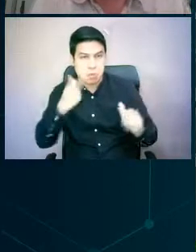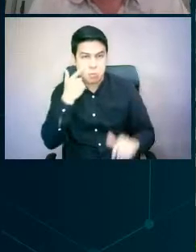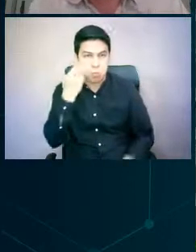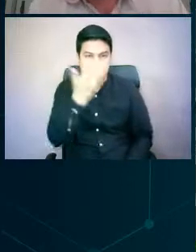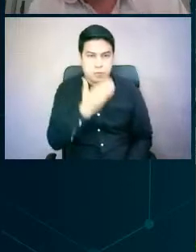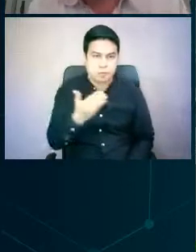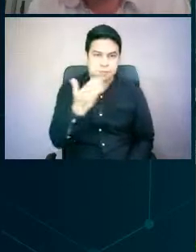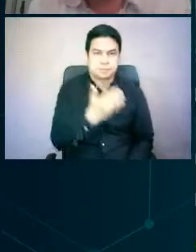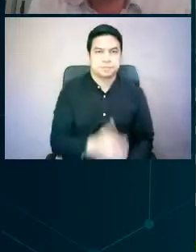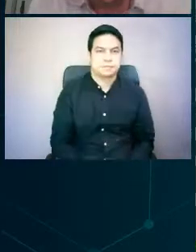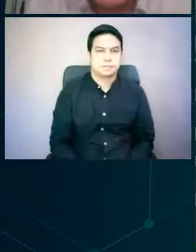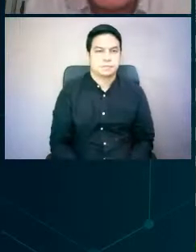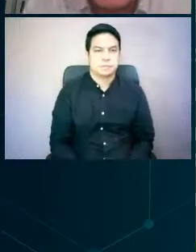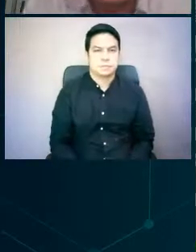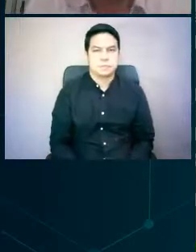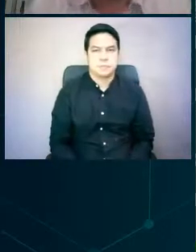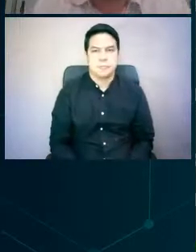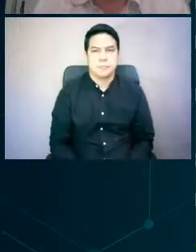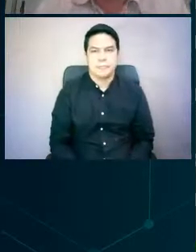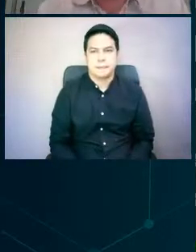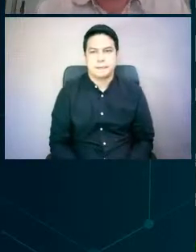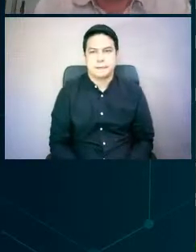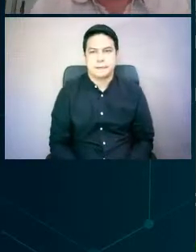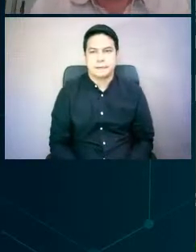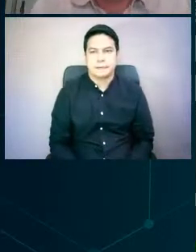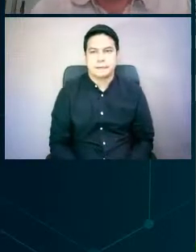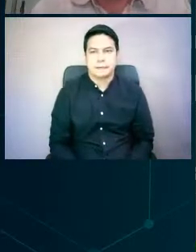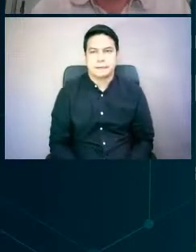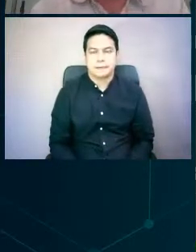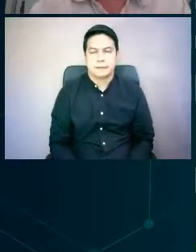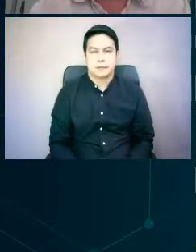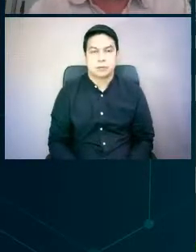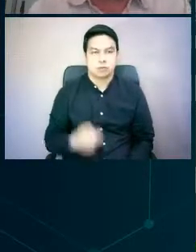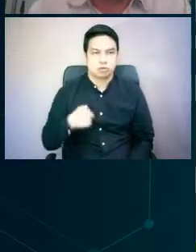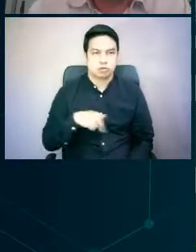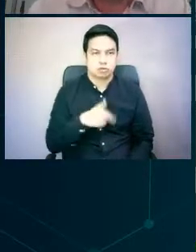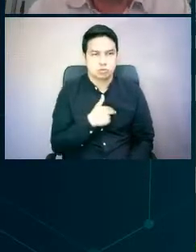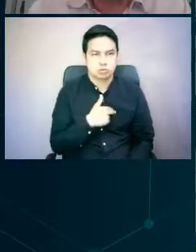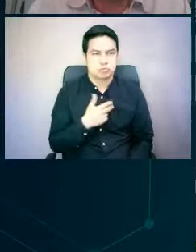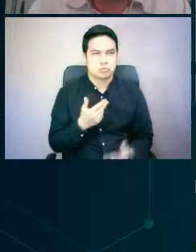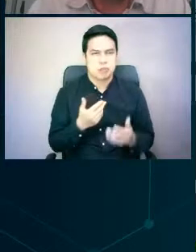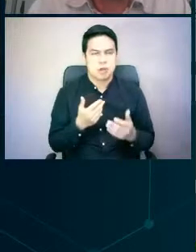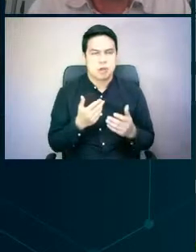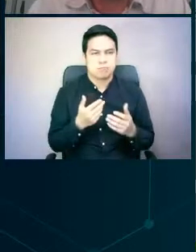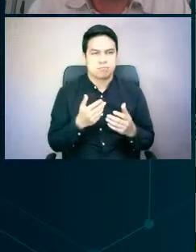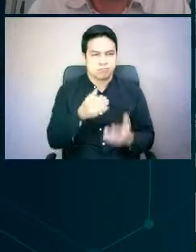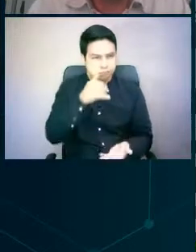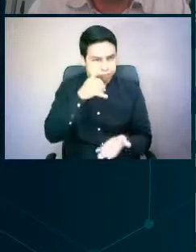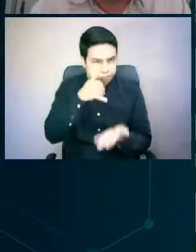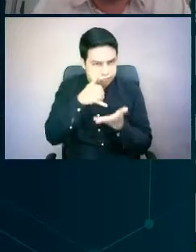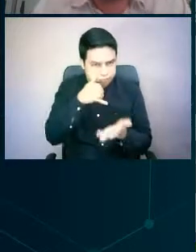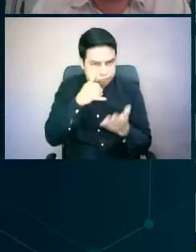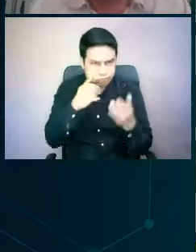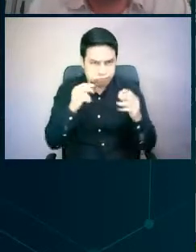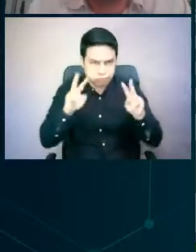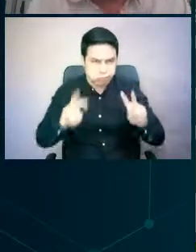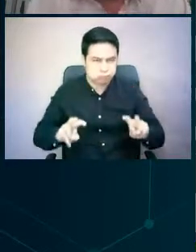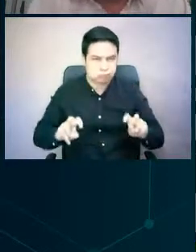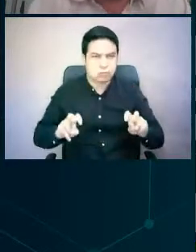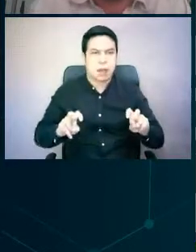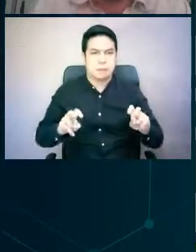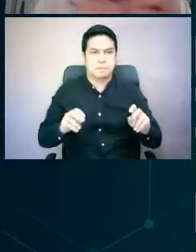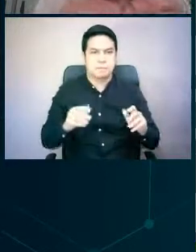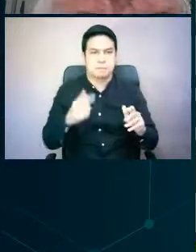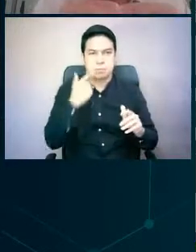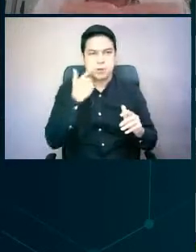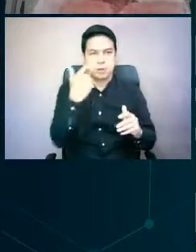El montaje que hicimos en el laboratorio básicamente es el siguiente. Tenemos la herramienta de simulación Realizing Test,